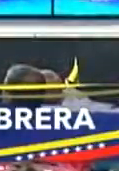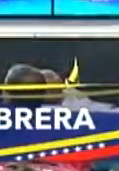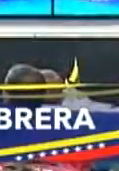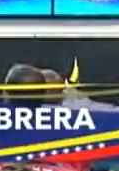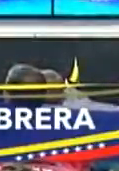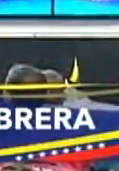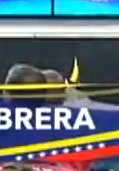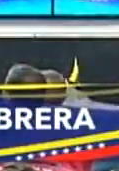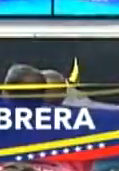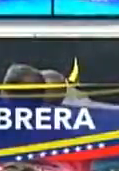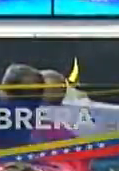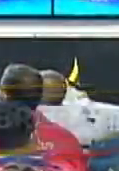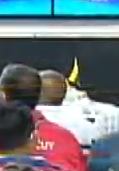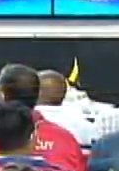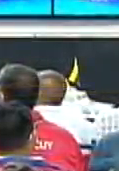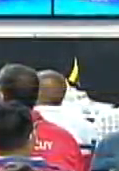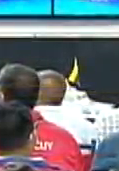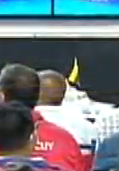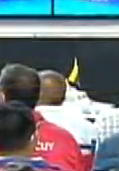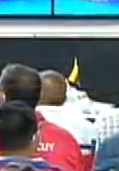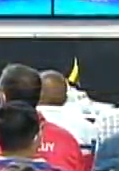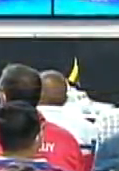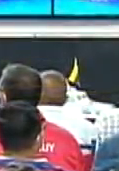trabajadores y trabajadoras